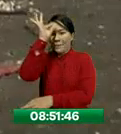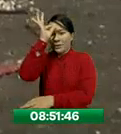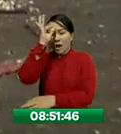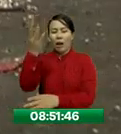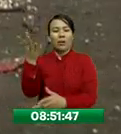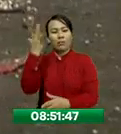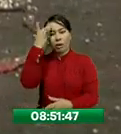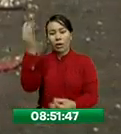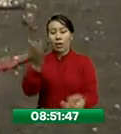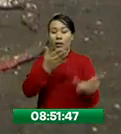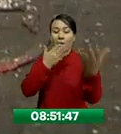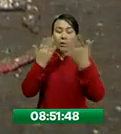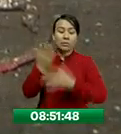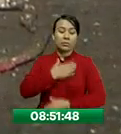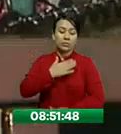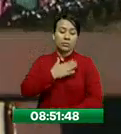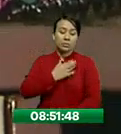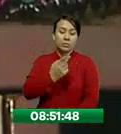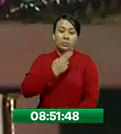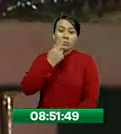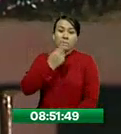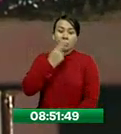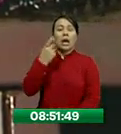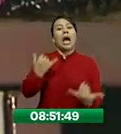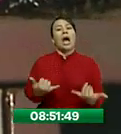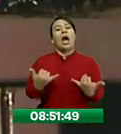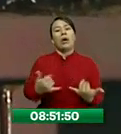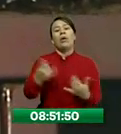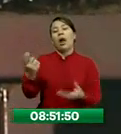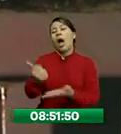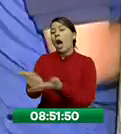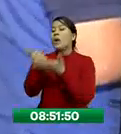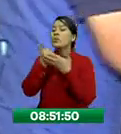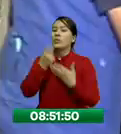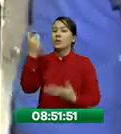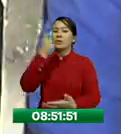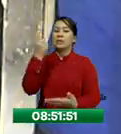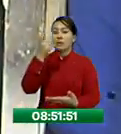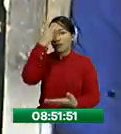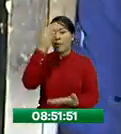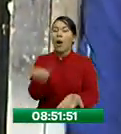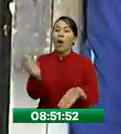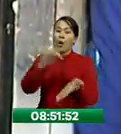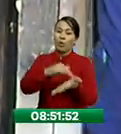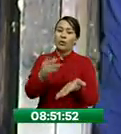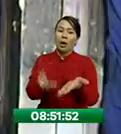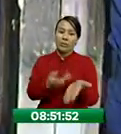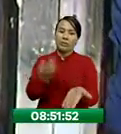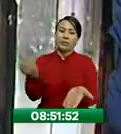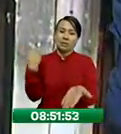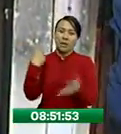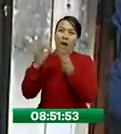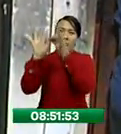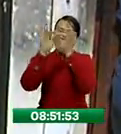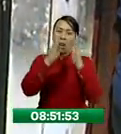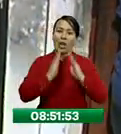Hoy los damnificados piden ayuda para volver a levantarse, informó Carlos Julio Gurumendi.